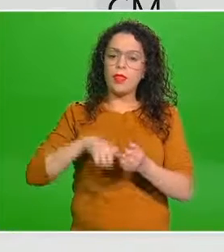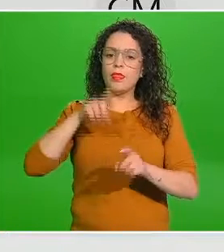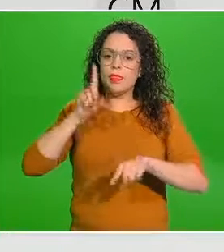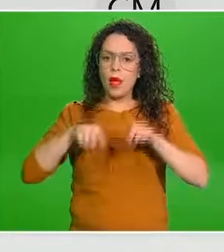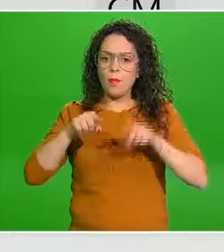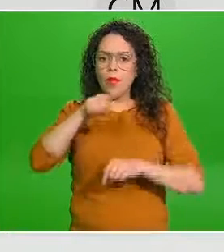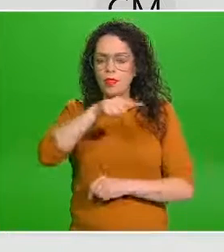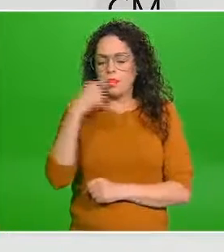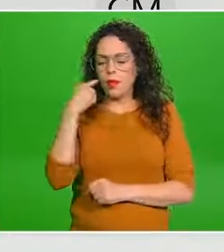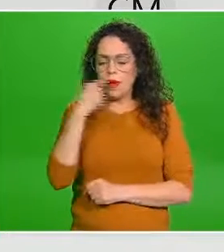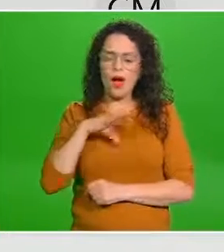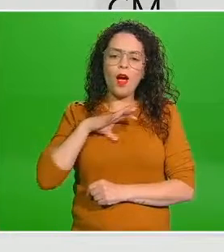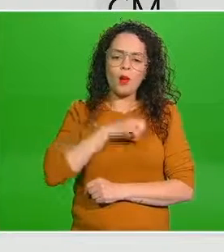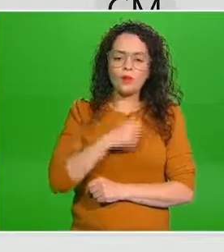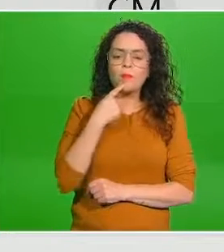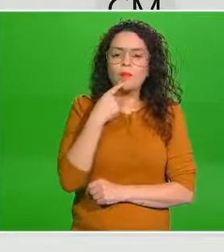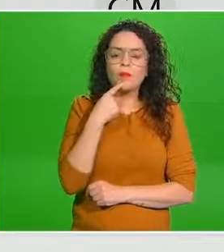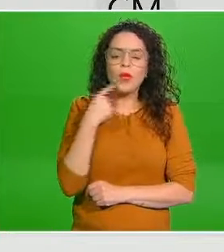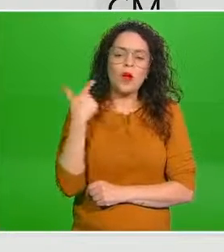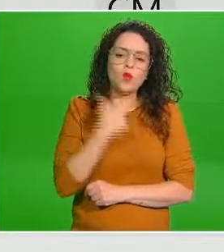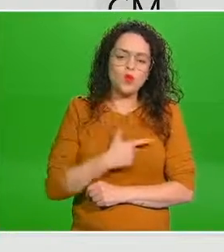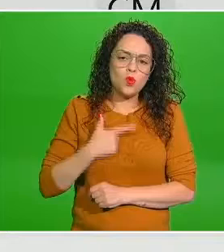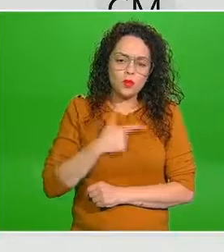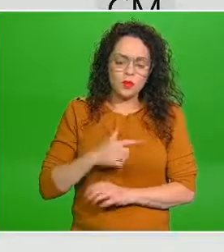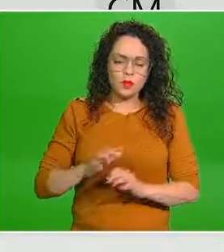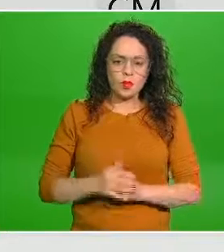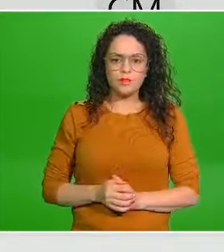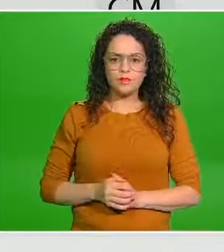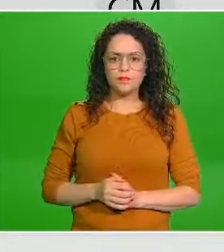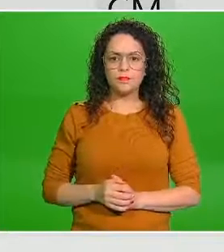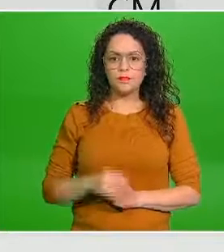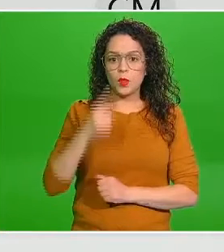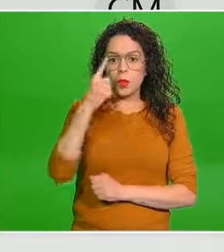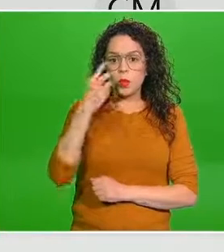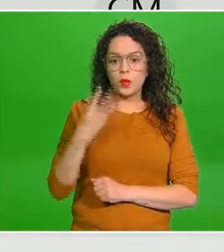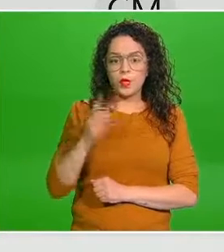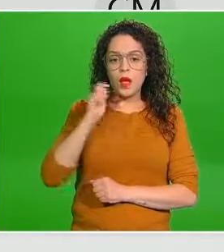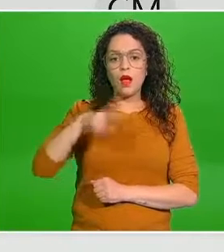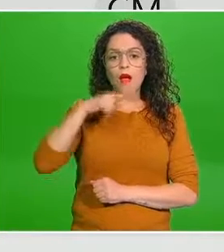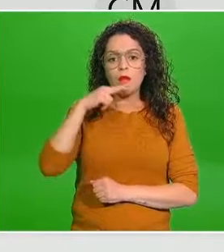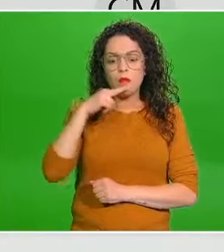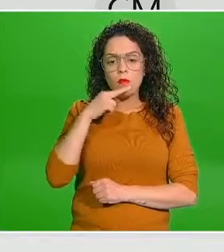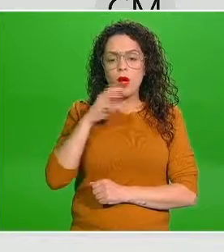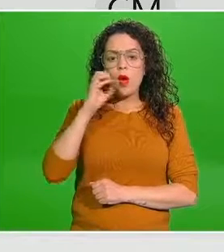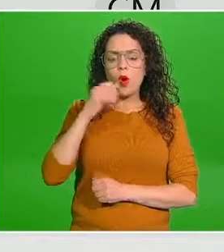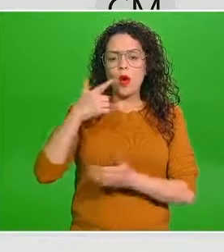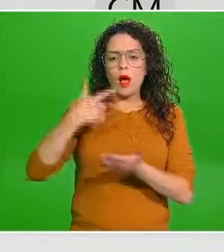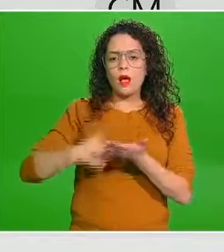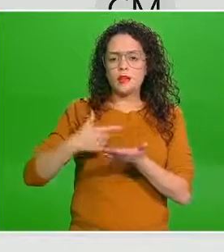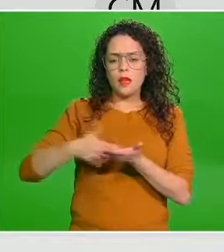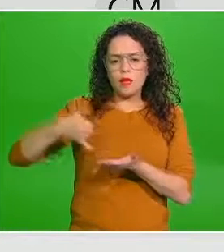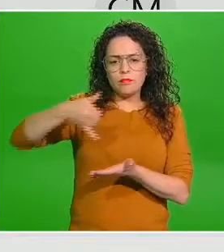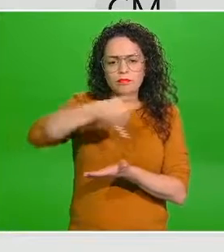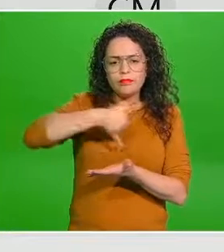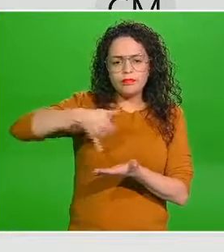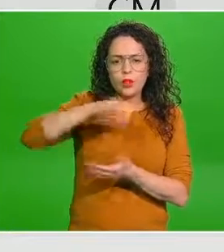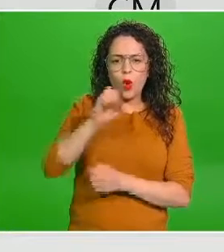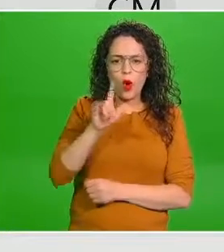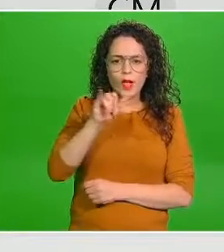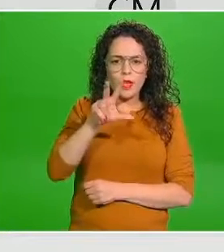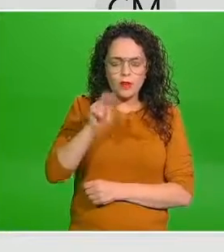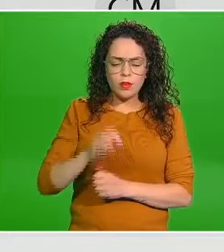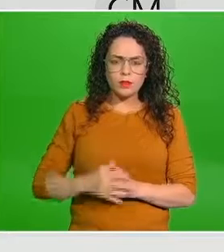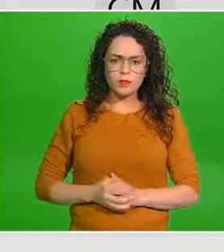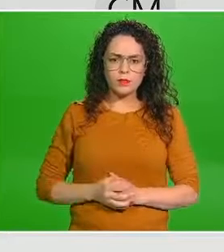y preferencias. Un tercio de aguacate o una cucharadita de aceite de oliva, en el caso de la